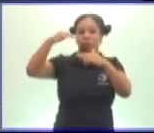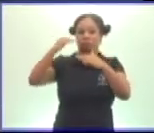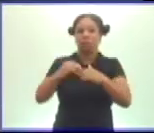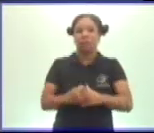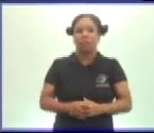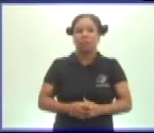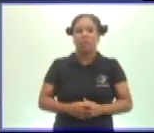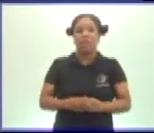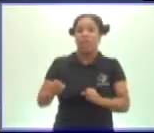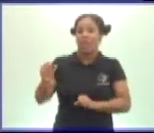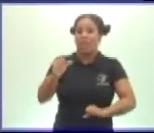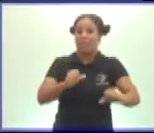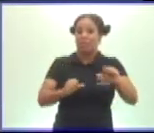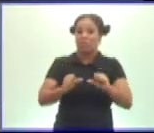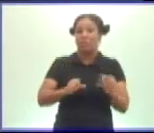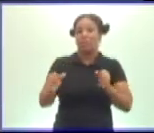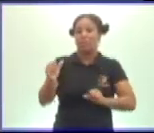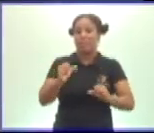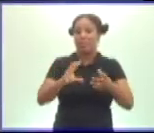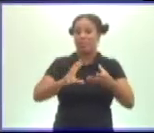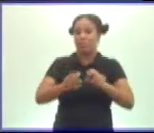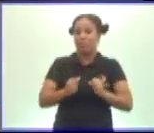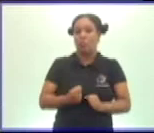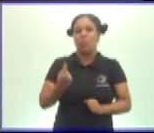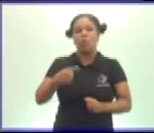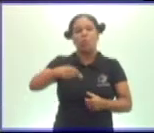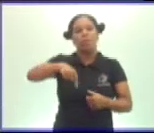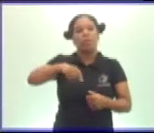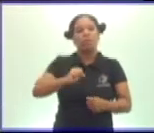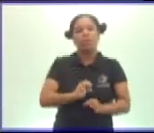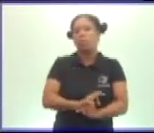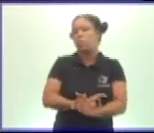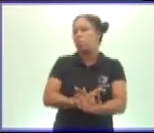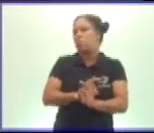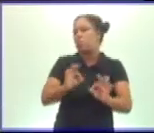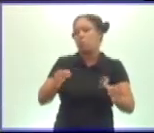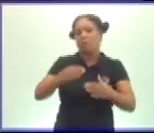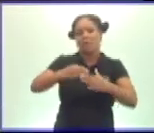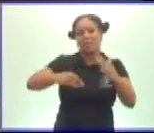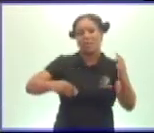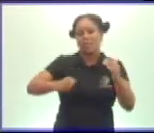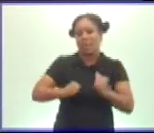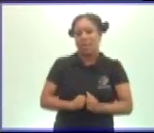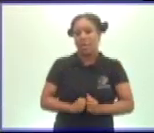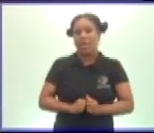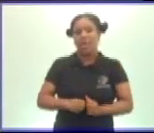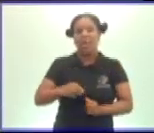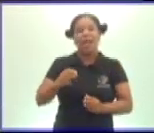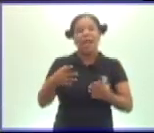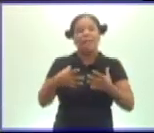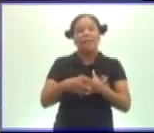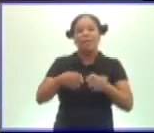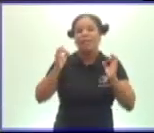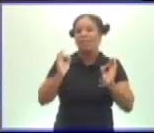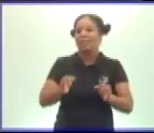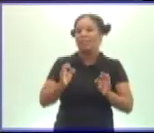Las sustancias que forman una disolución nunca se sedimentan. La mezcla es siempre